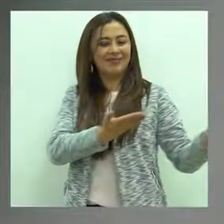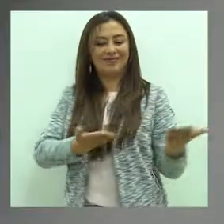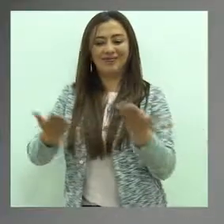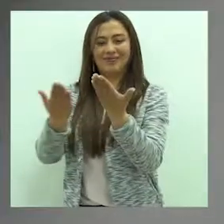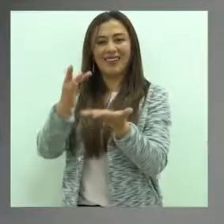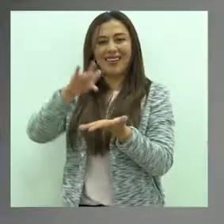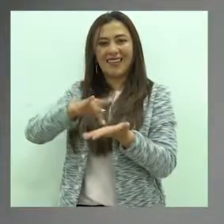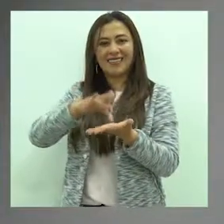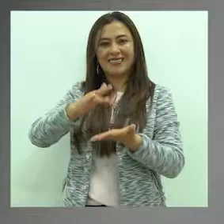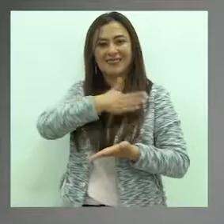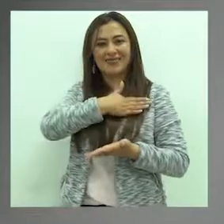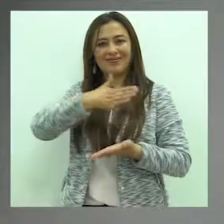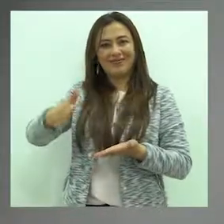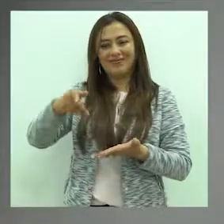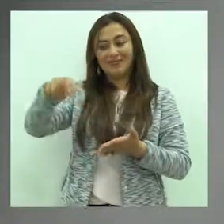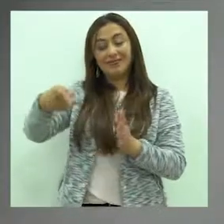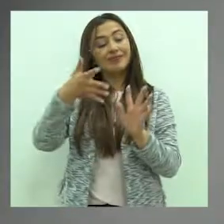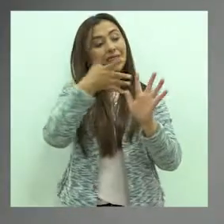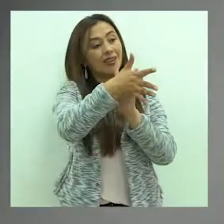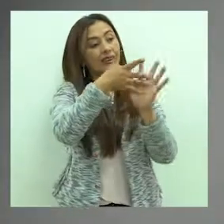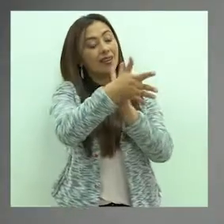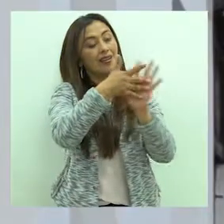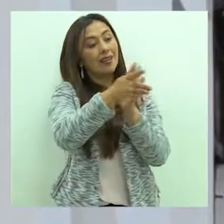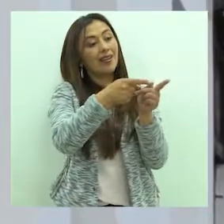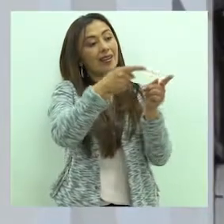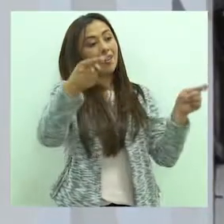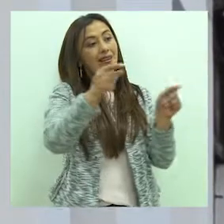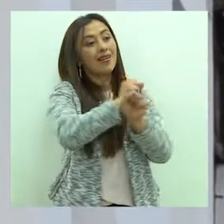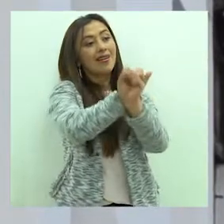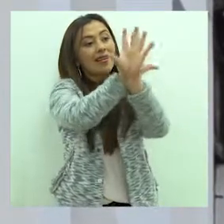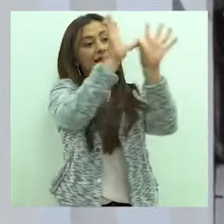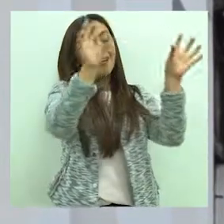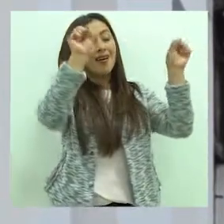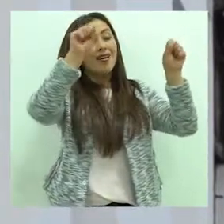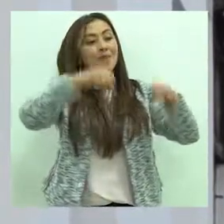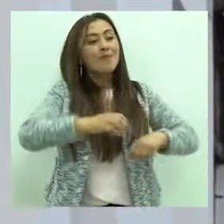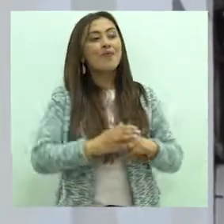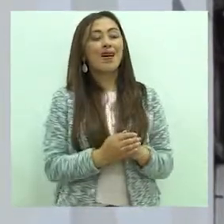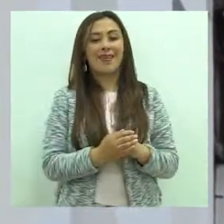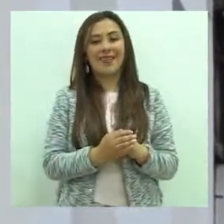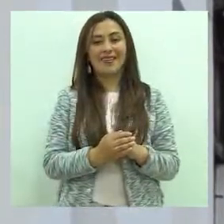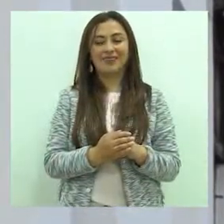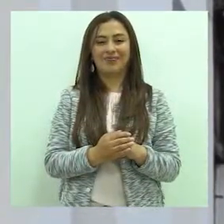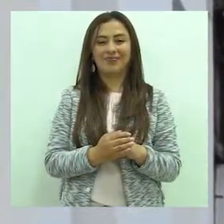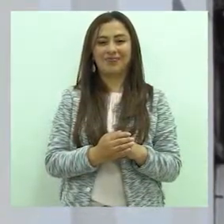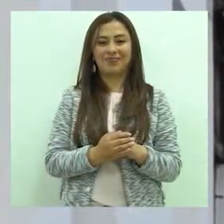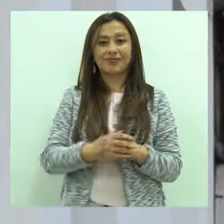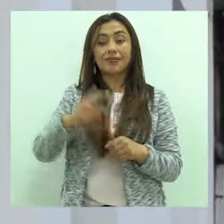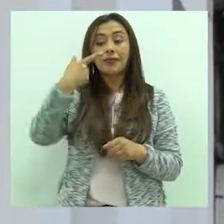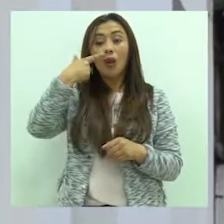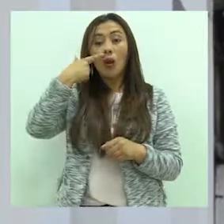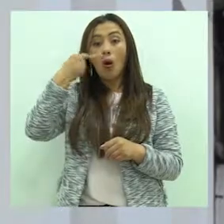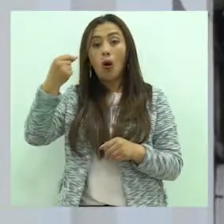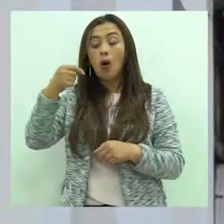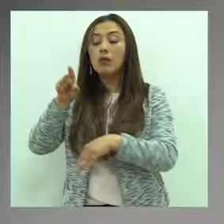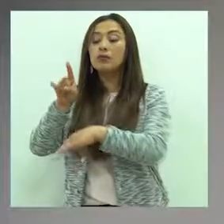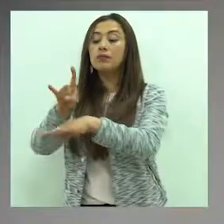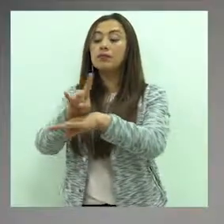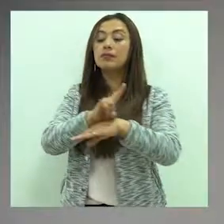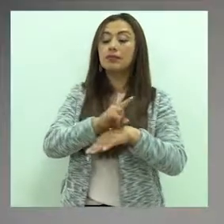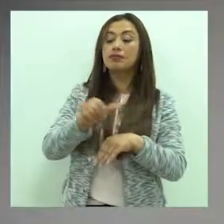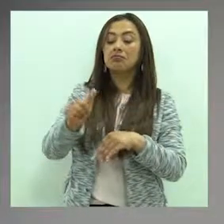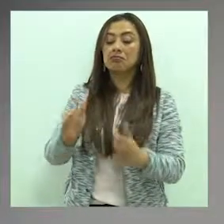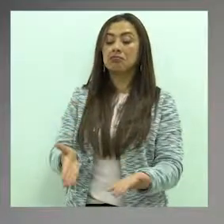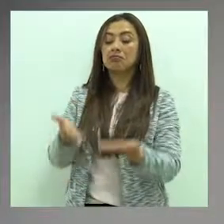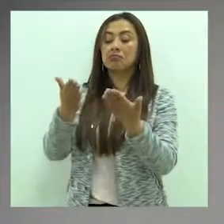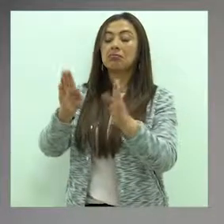manifestamos nuestra disposición de brindar toda la colaboración. Igualmente hemos recibido la manifestación de la superintendencia de contar con todo el apoyo necesario